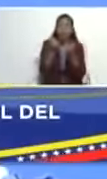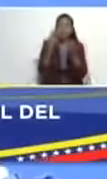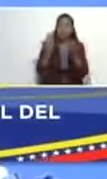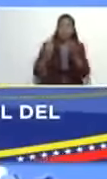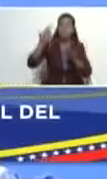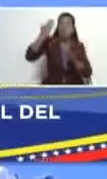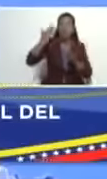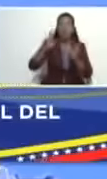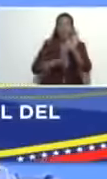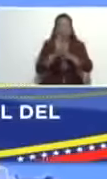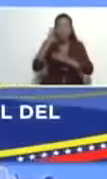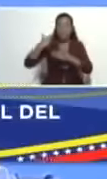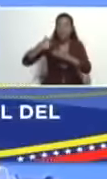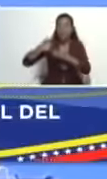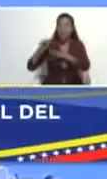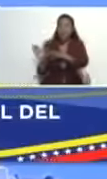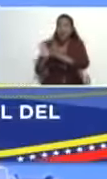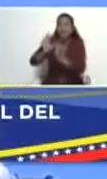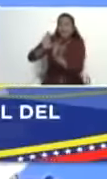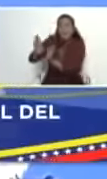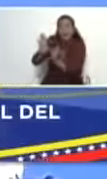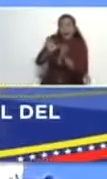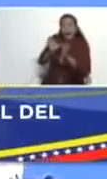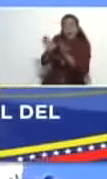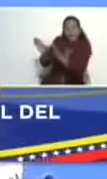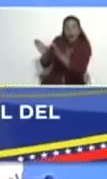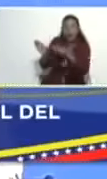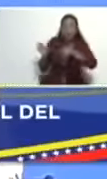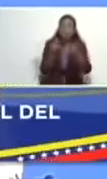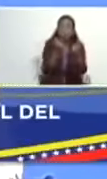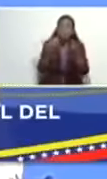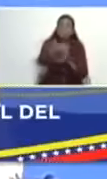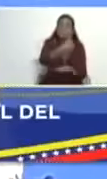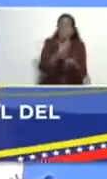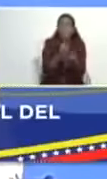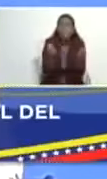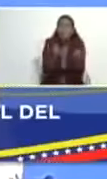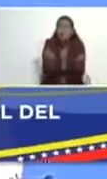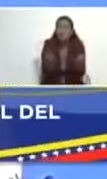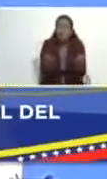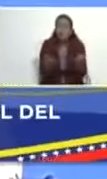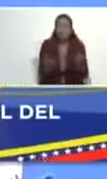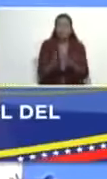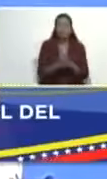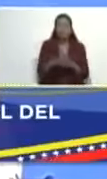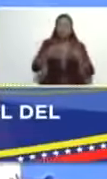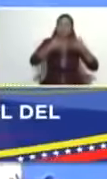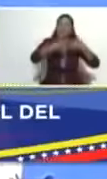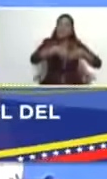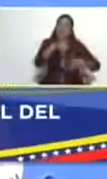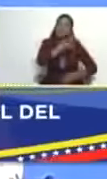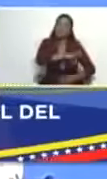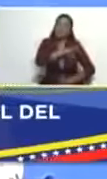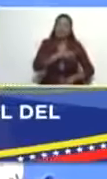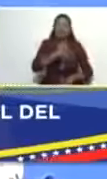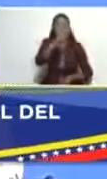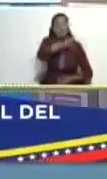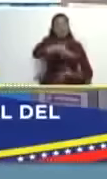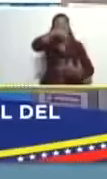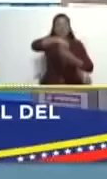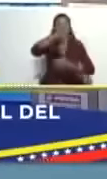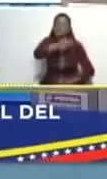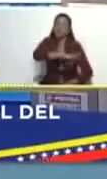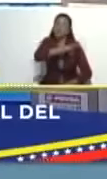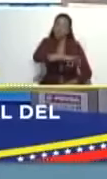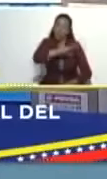allá de la economía petrolera? ¿Para dónde van esos recursos? Para la inversión social,